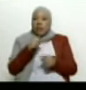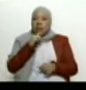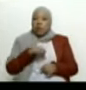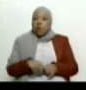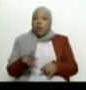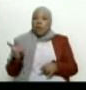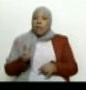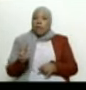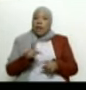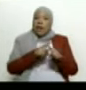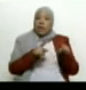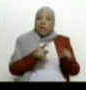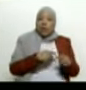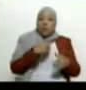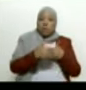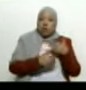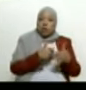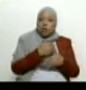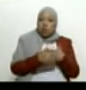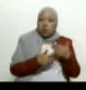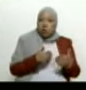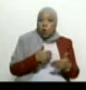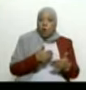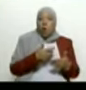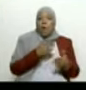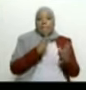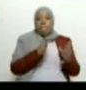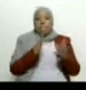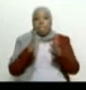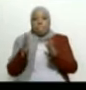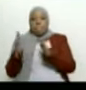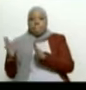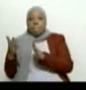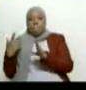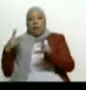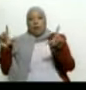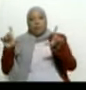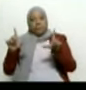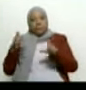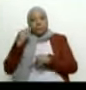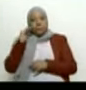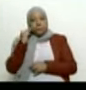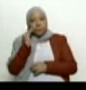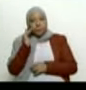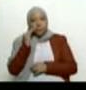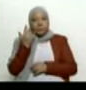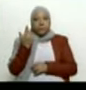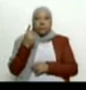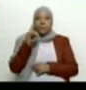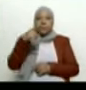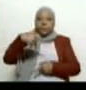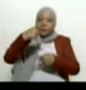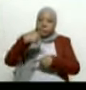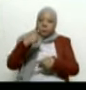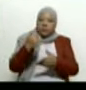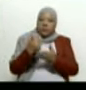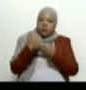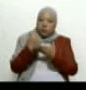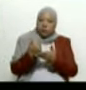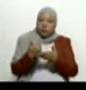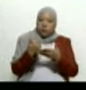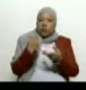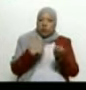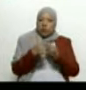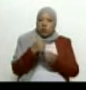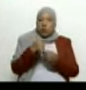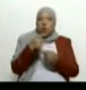Nos comentaba Carlos Ron cómo a través de los medios de comunicación y las redes sociales se instala una mentalidad a favor de los